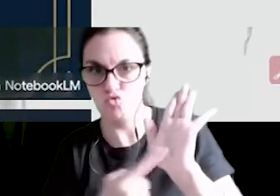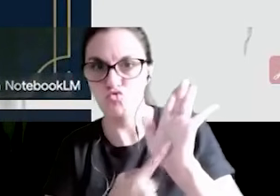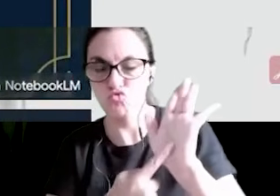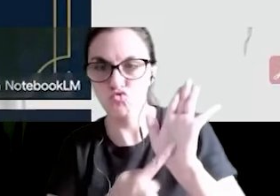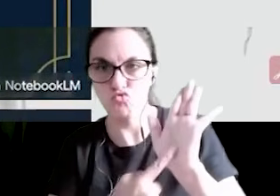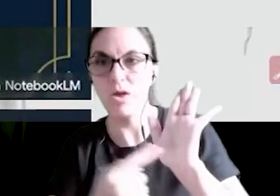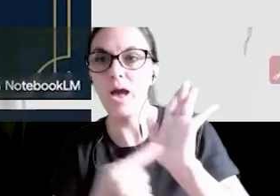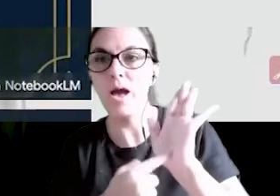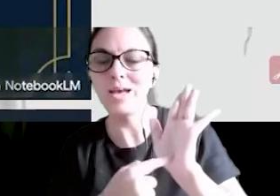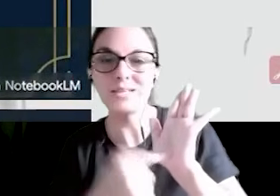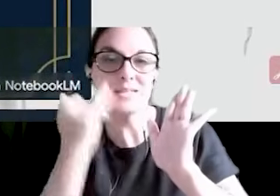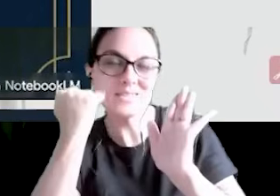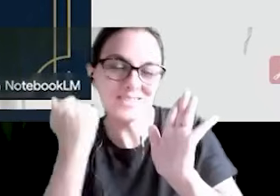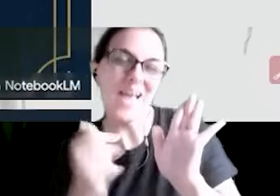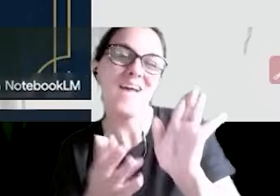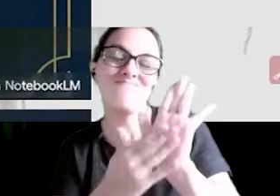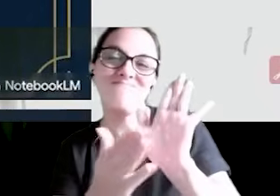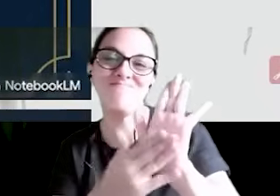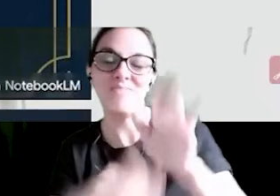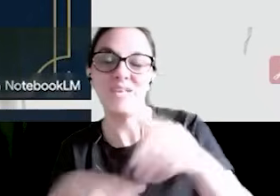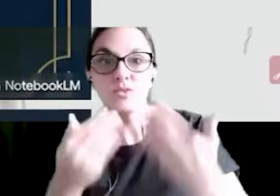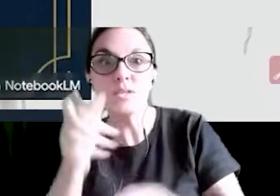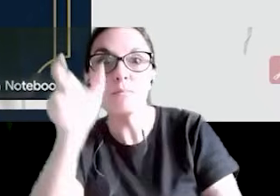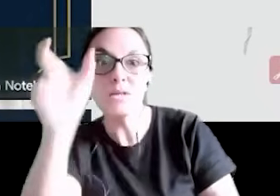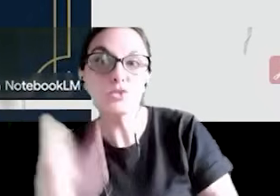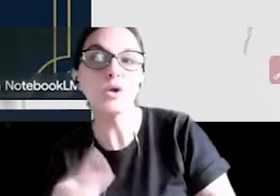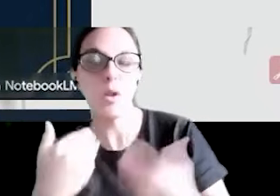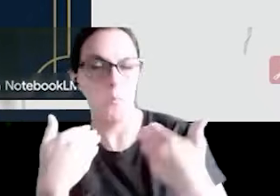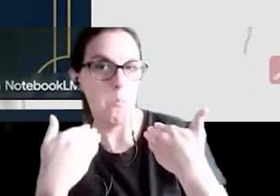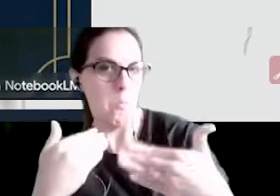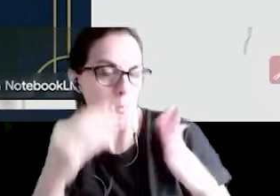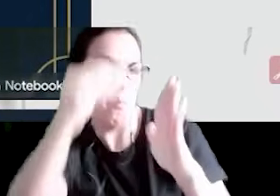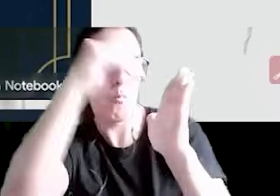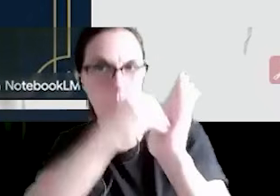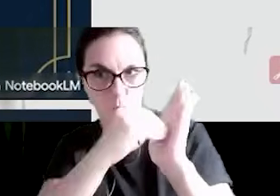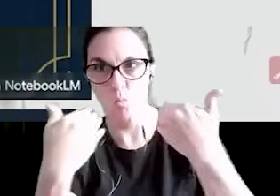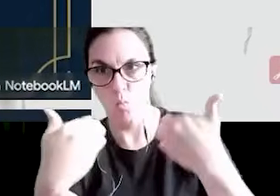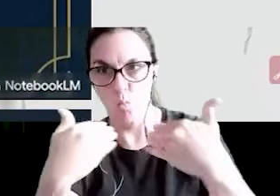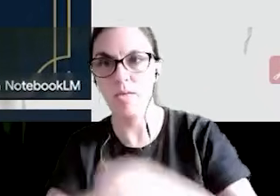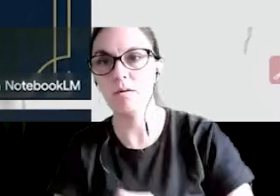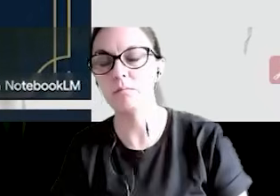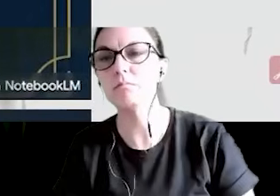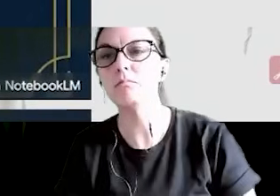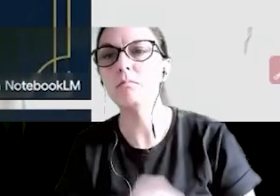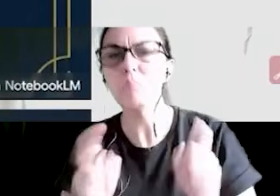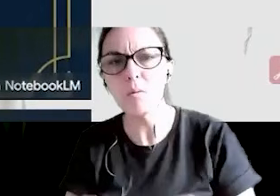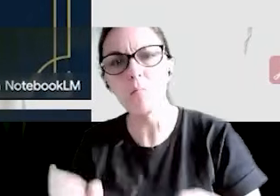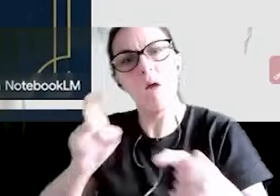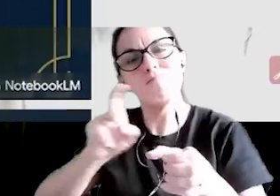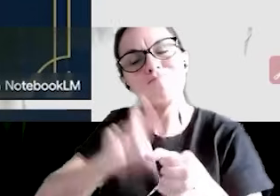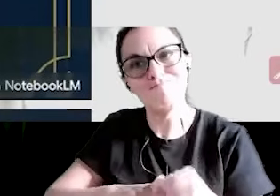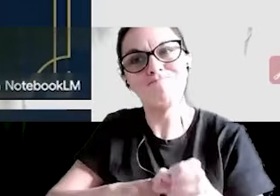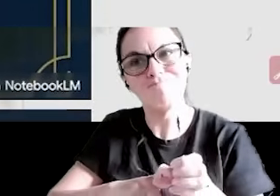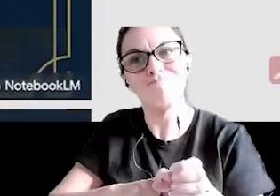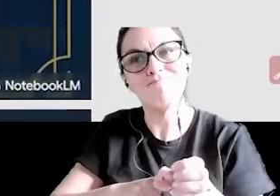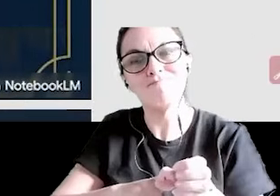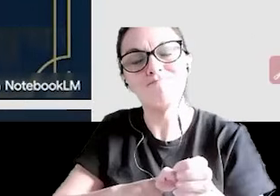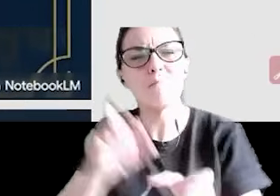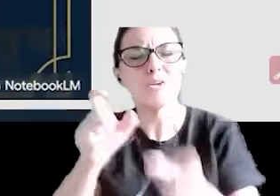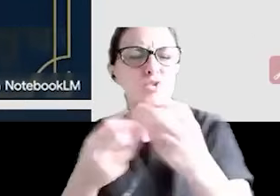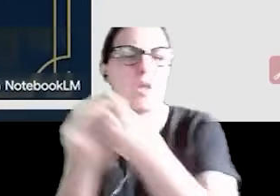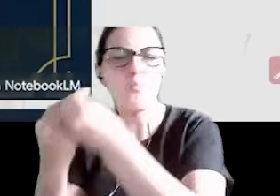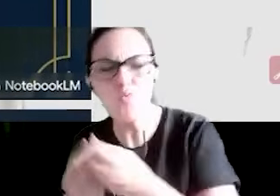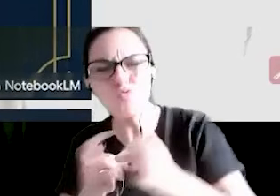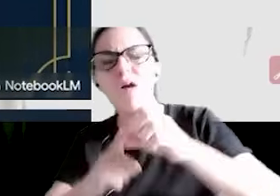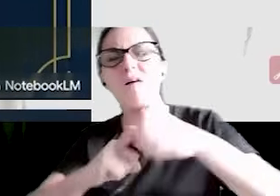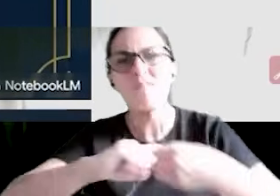régimen ya existía y había sujetos que podían inscribirse. De hecho, había tenido una adhesión de varios miles de contribuyentes.